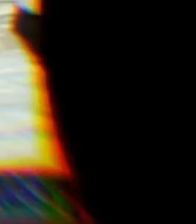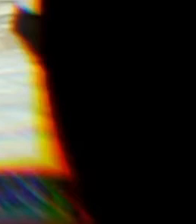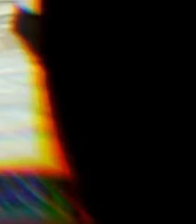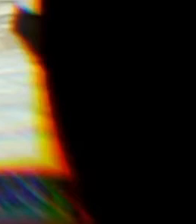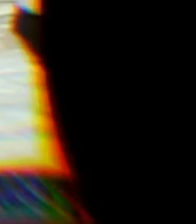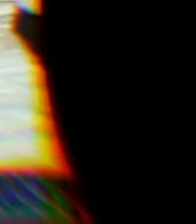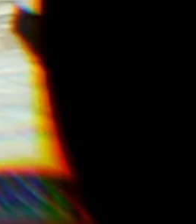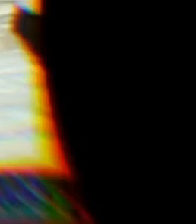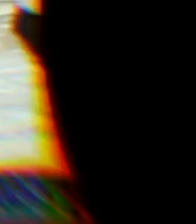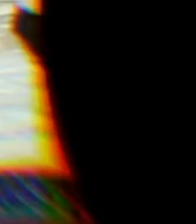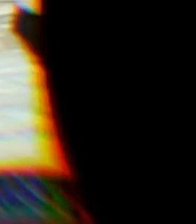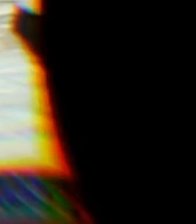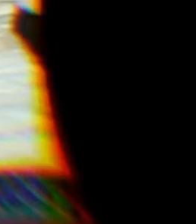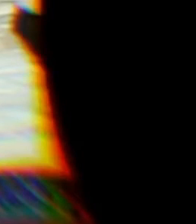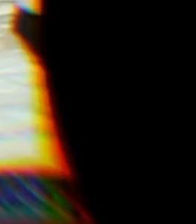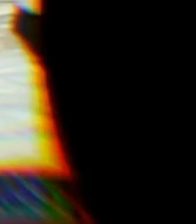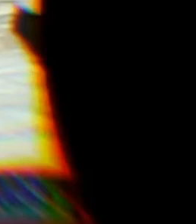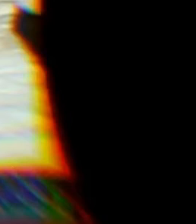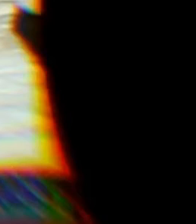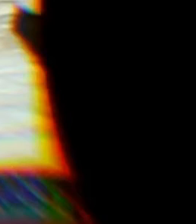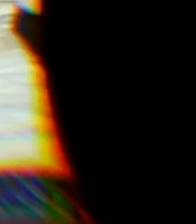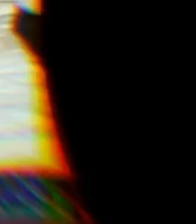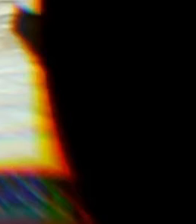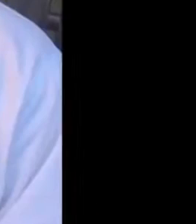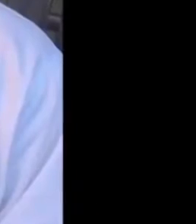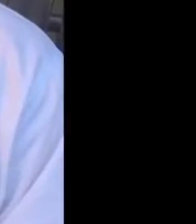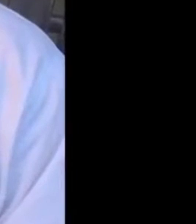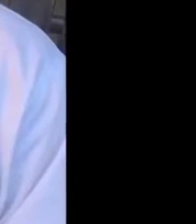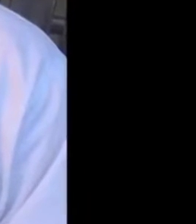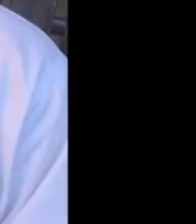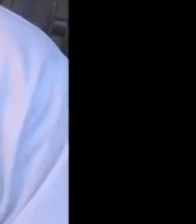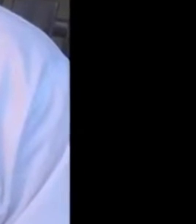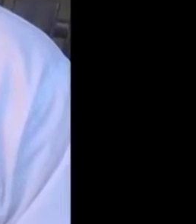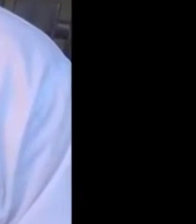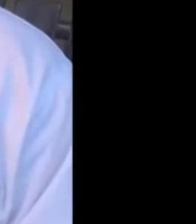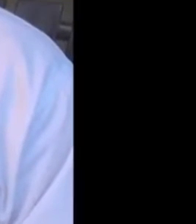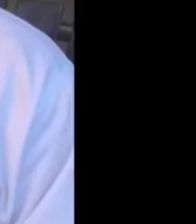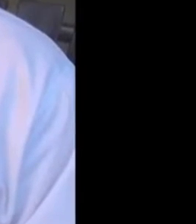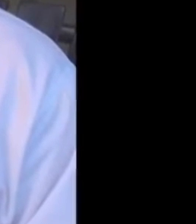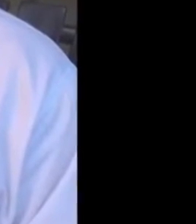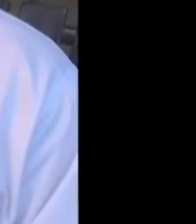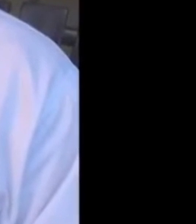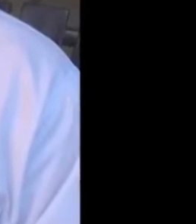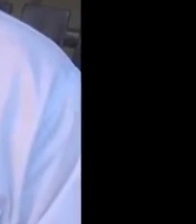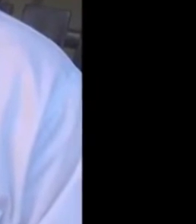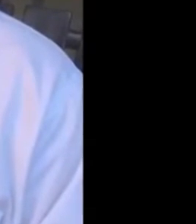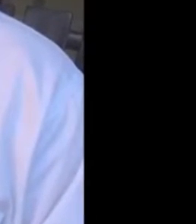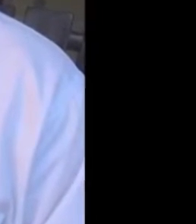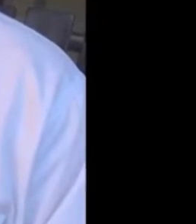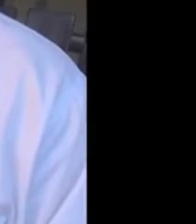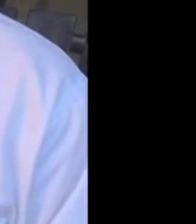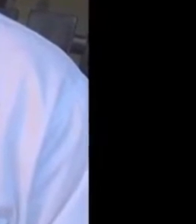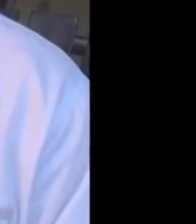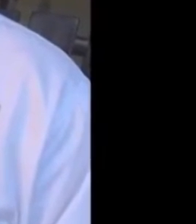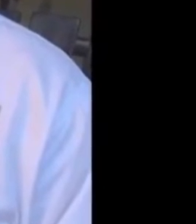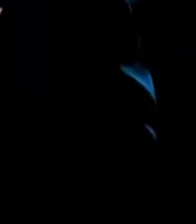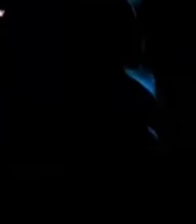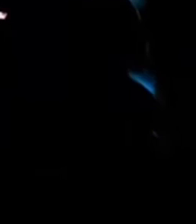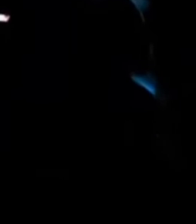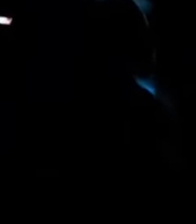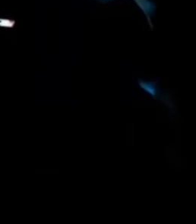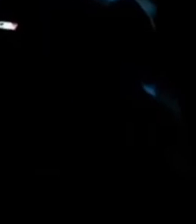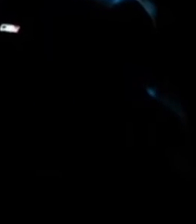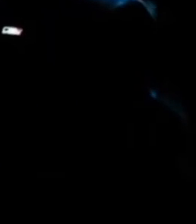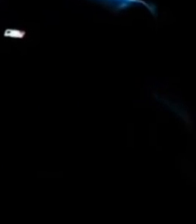del narcotráfico. En total, $1 millón. Beitia afirmó que su entonces jefe, el ex gobernador Ney González,